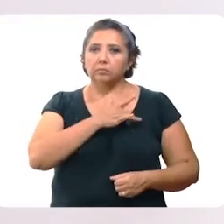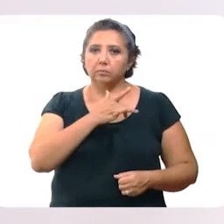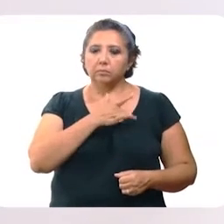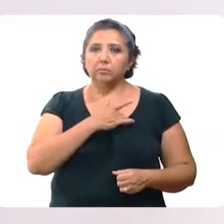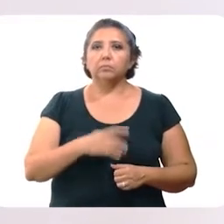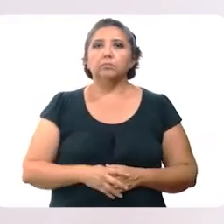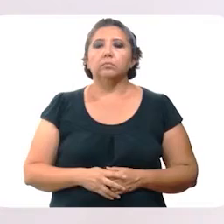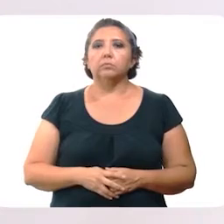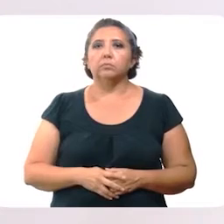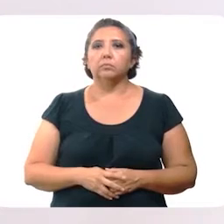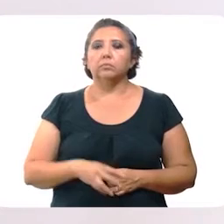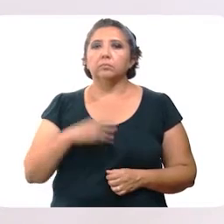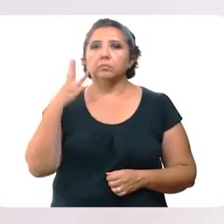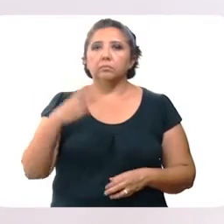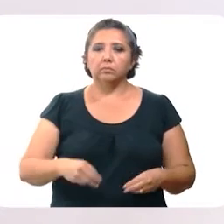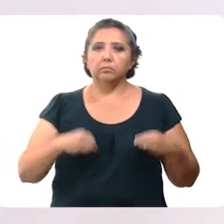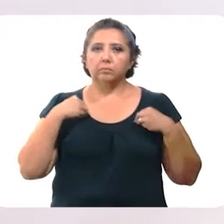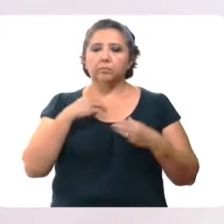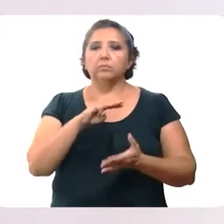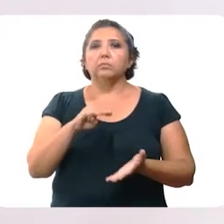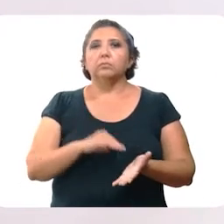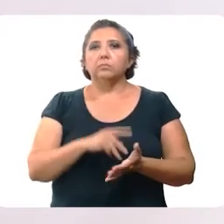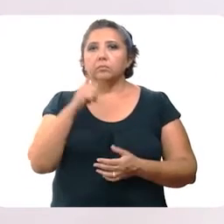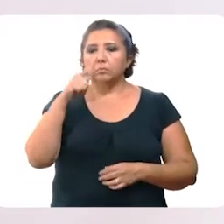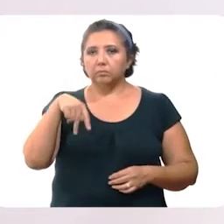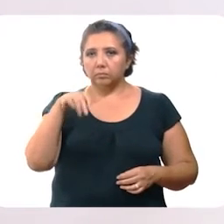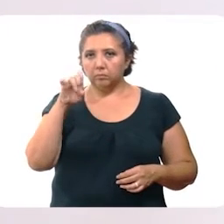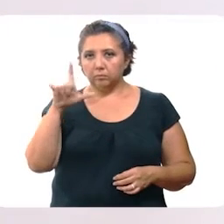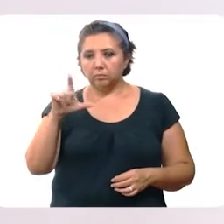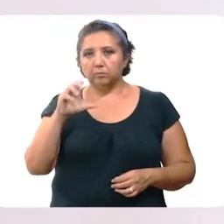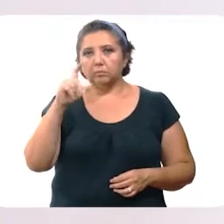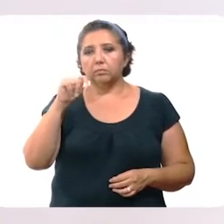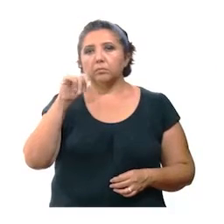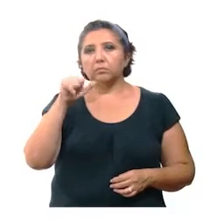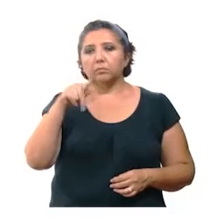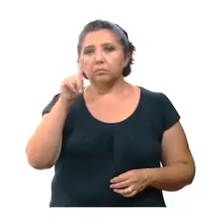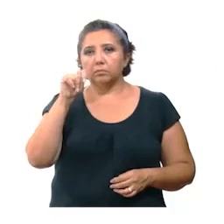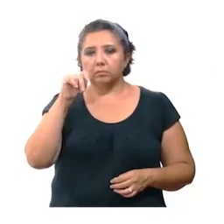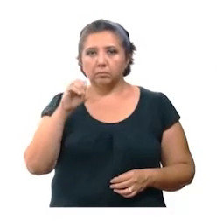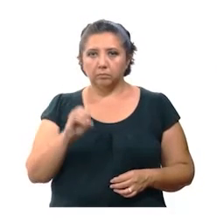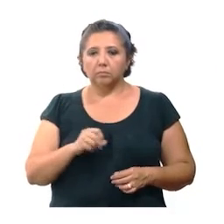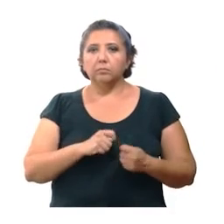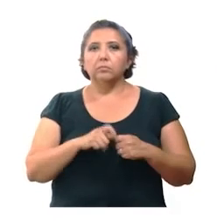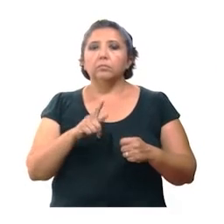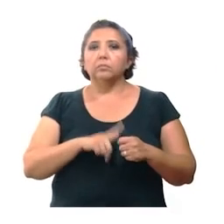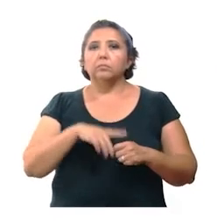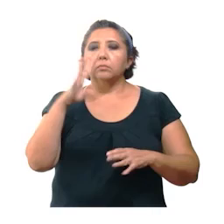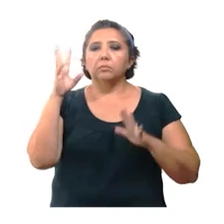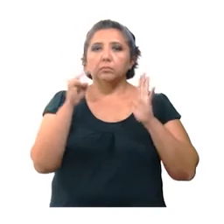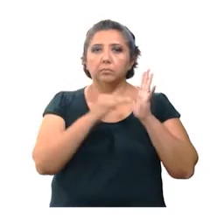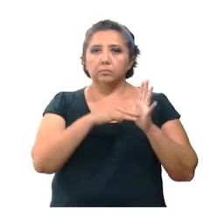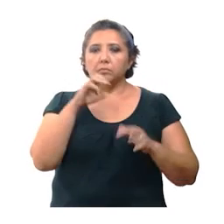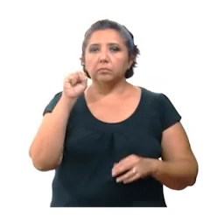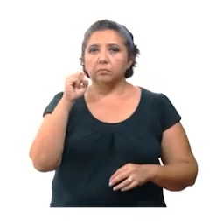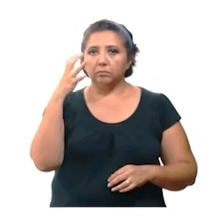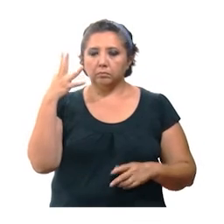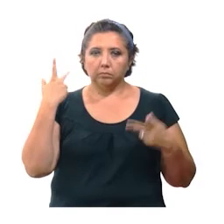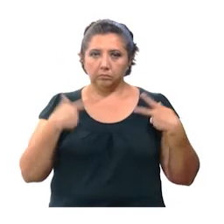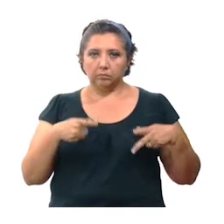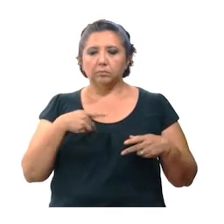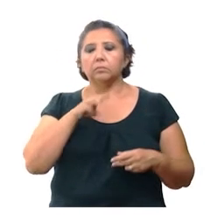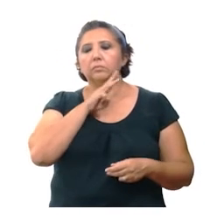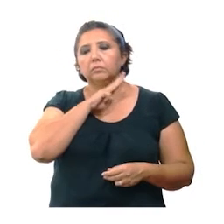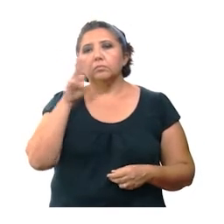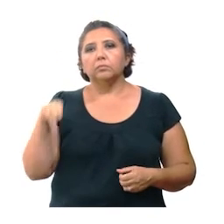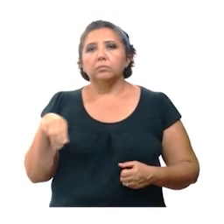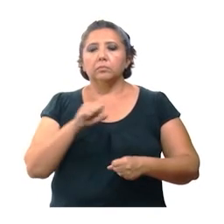yetel kohanil tu presiono, diabetes, hachipolukil, yetu lagopalukaba, cardiopatía. Ostu kachetikajak baljoy, yetel